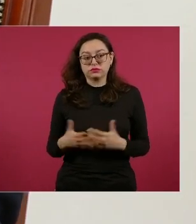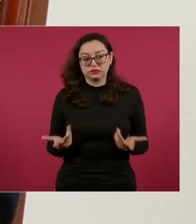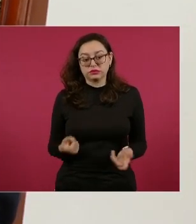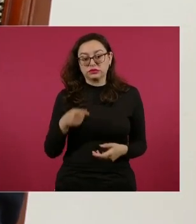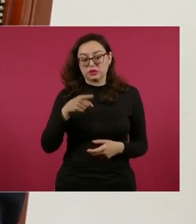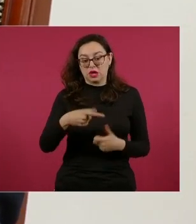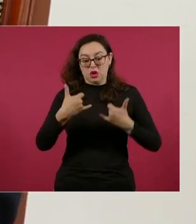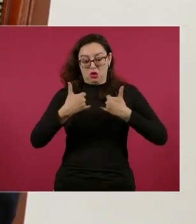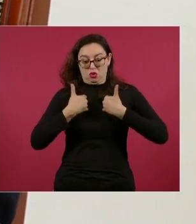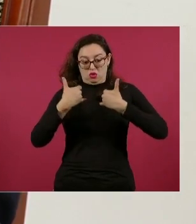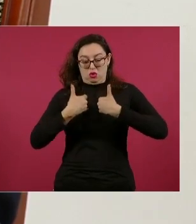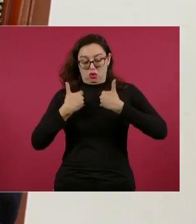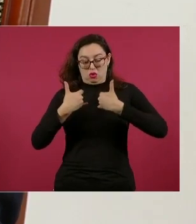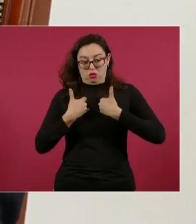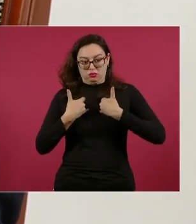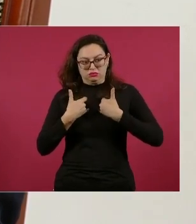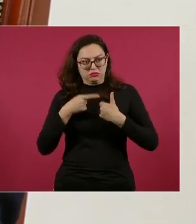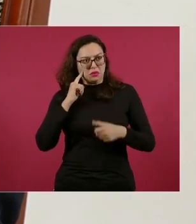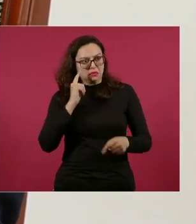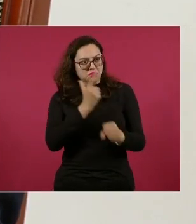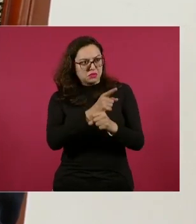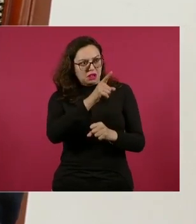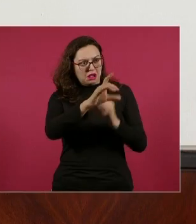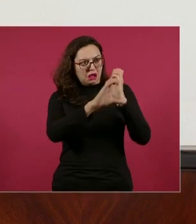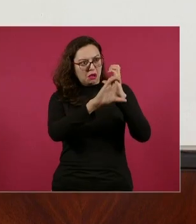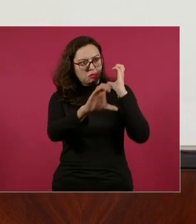donde, esto lo dice la señora Anabel,